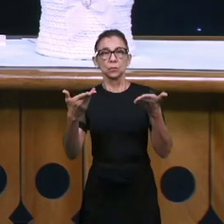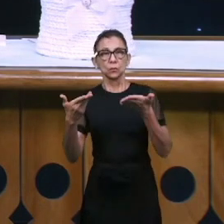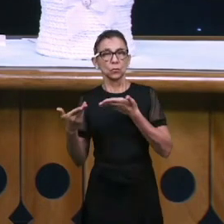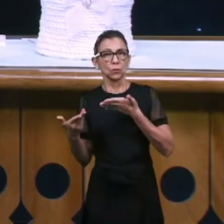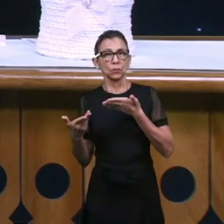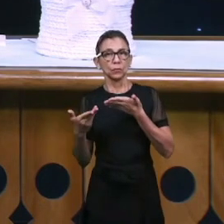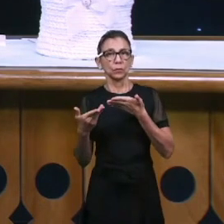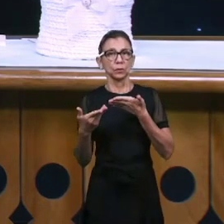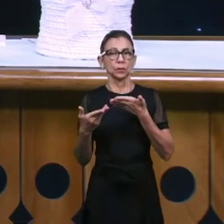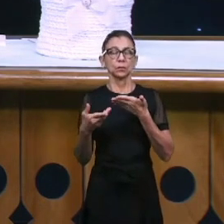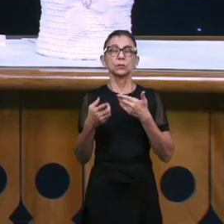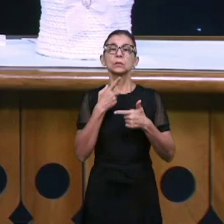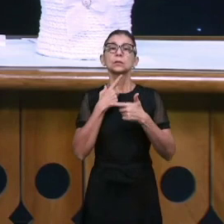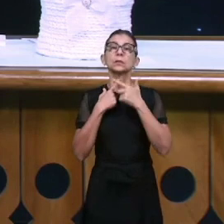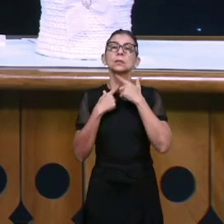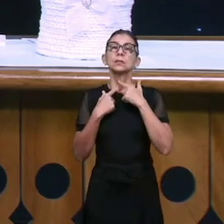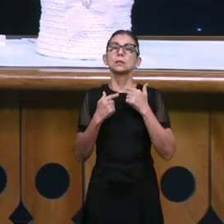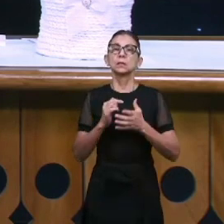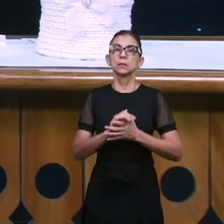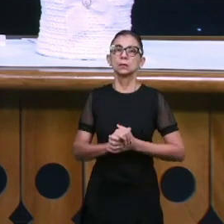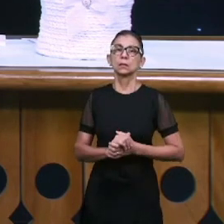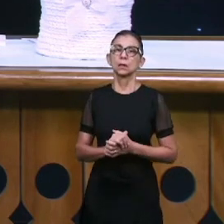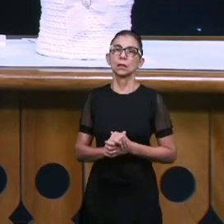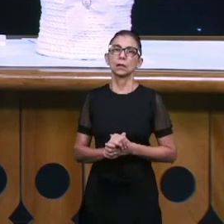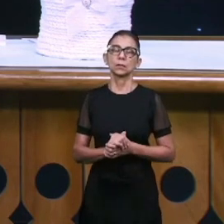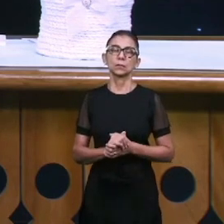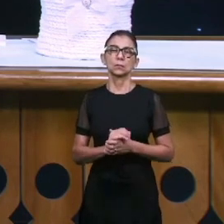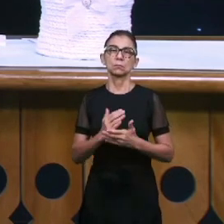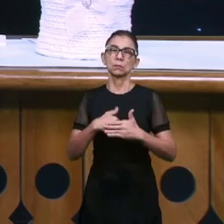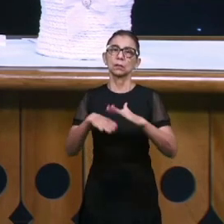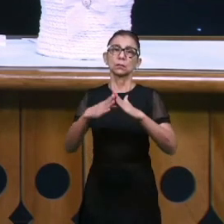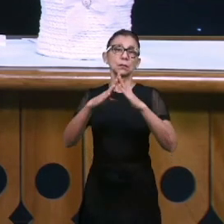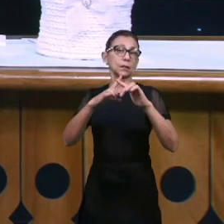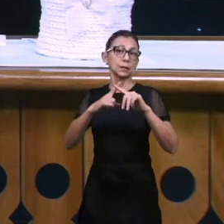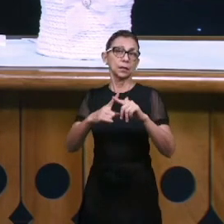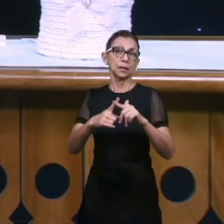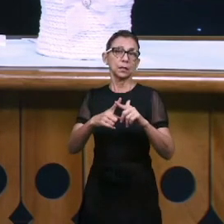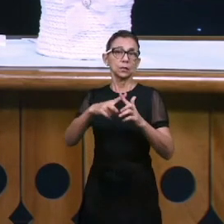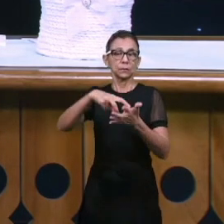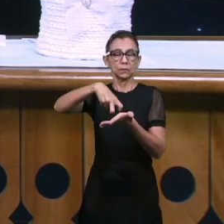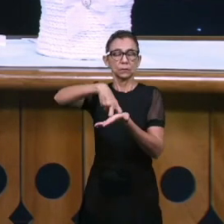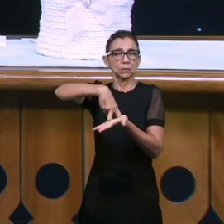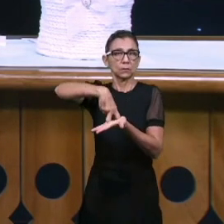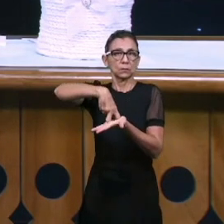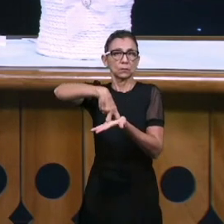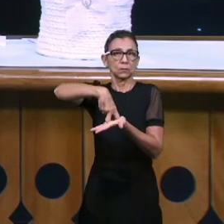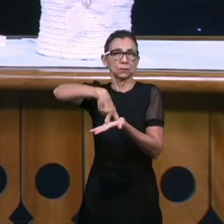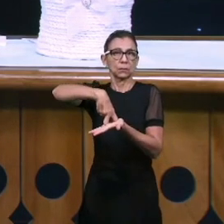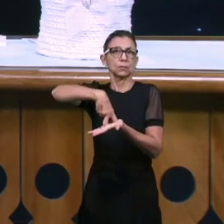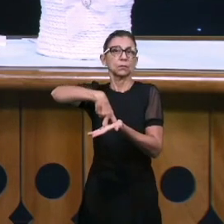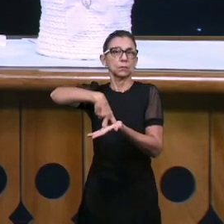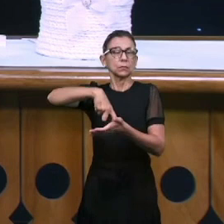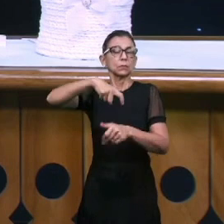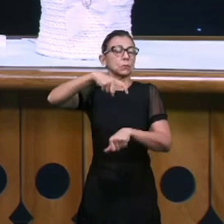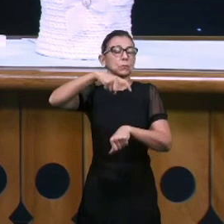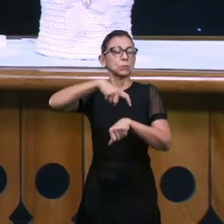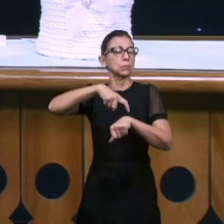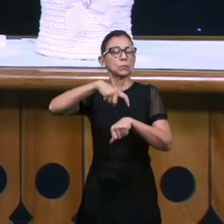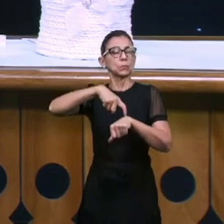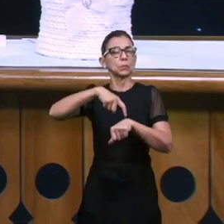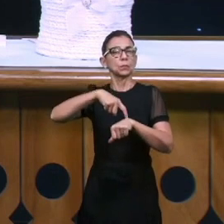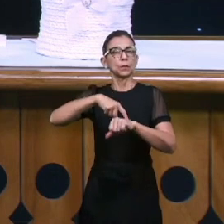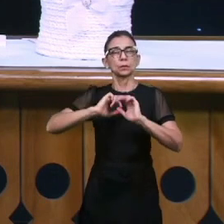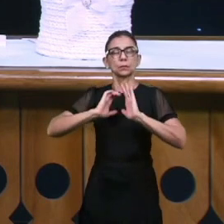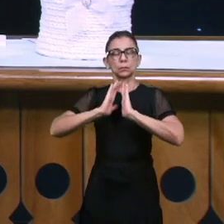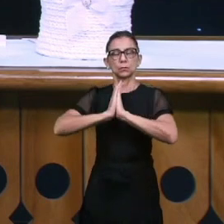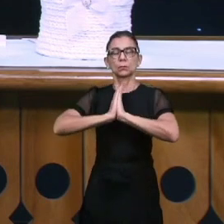hermanos que desean, amigos, donde estén, en las iglesias, que estén de rodillas. Vamos a tener un